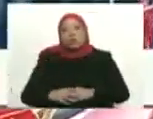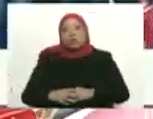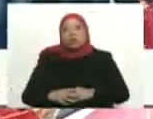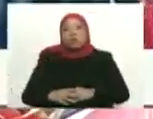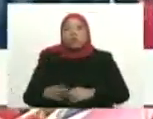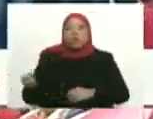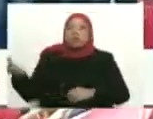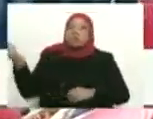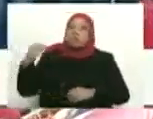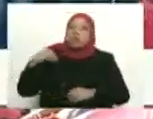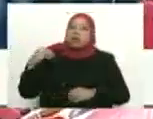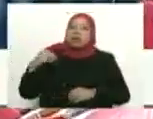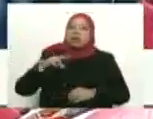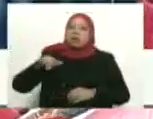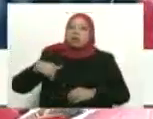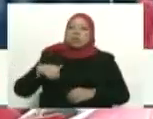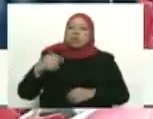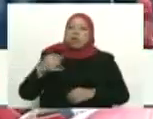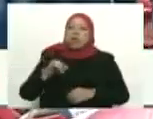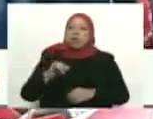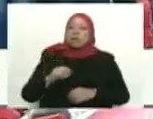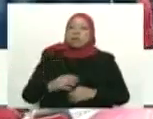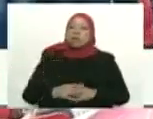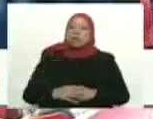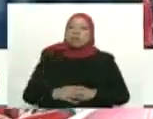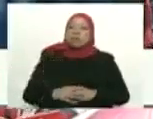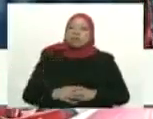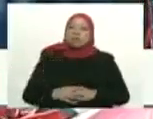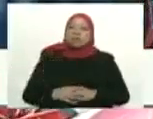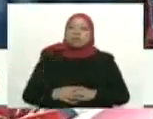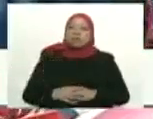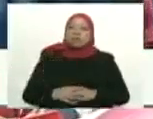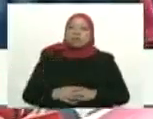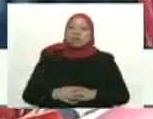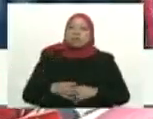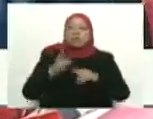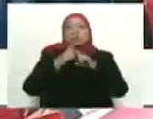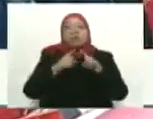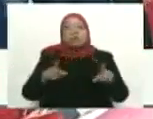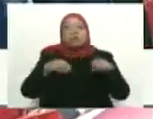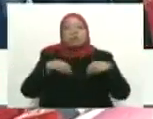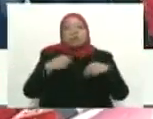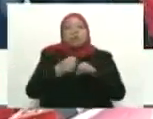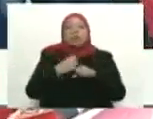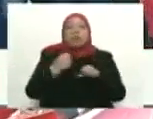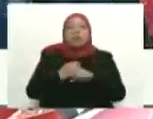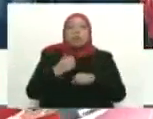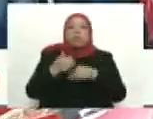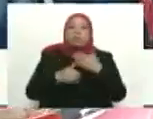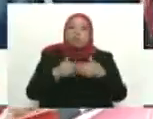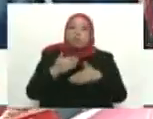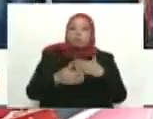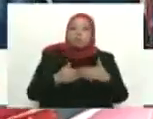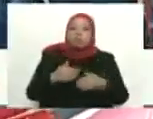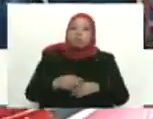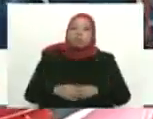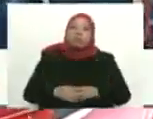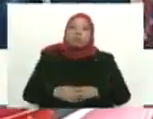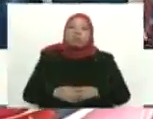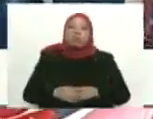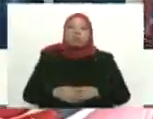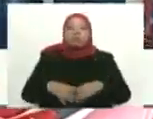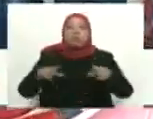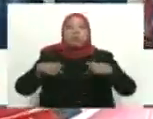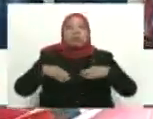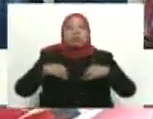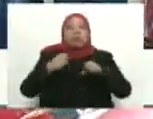más y nosotros abajo. Pero es el reconocimiento al trabajo que ustedes han venido haciendo. El